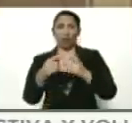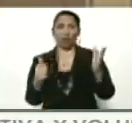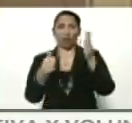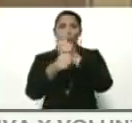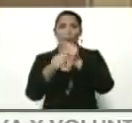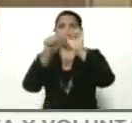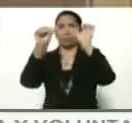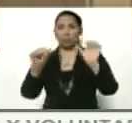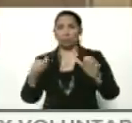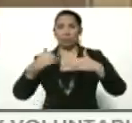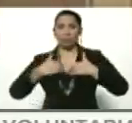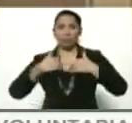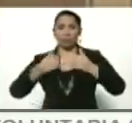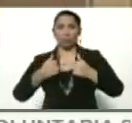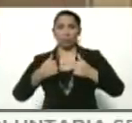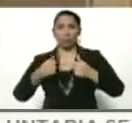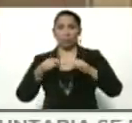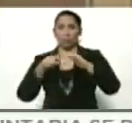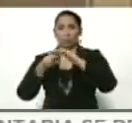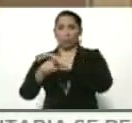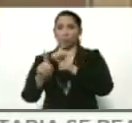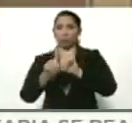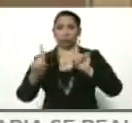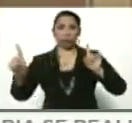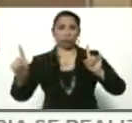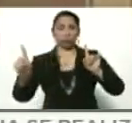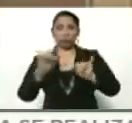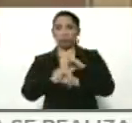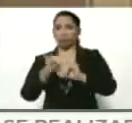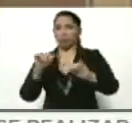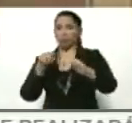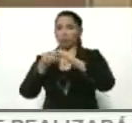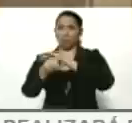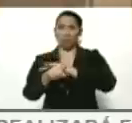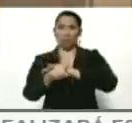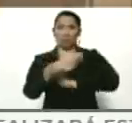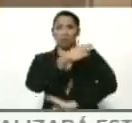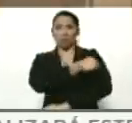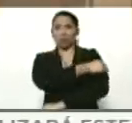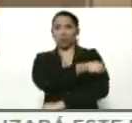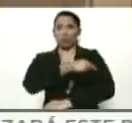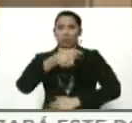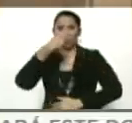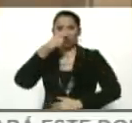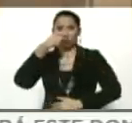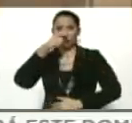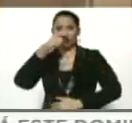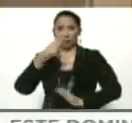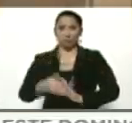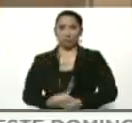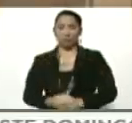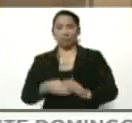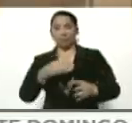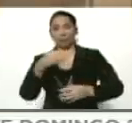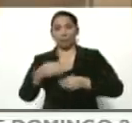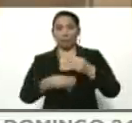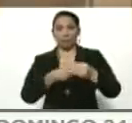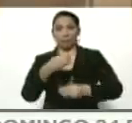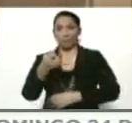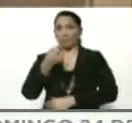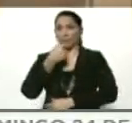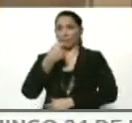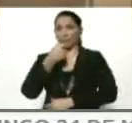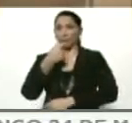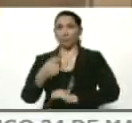sistema de salud, fue aislado ya debidamente, ingresado en un hospital Centinela, aplicándosele el